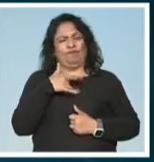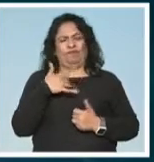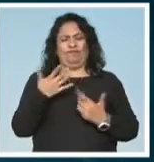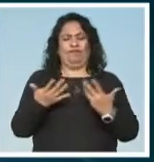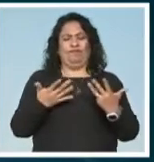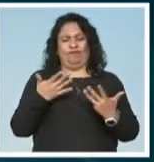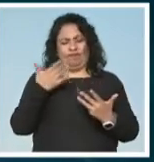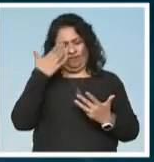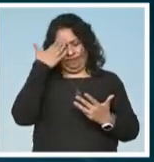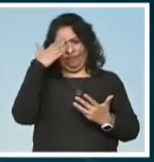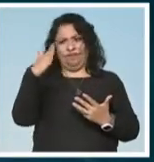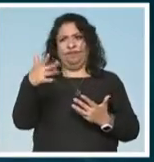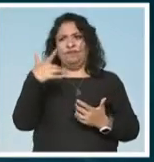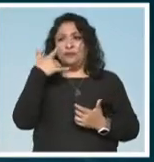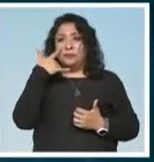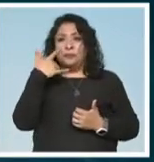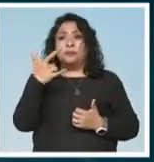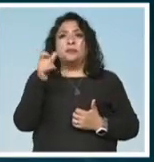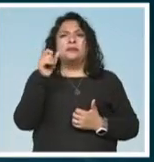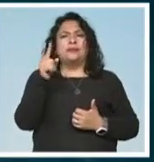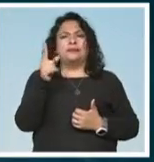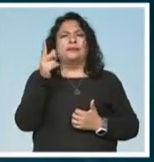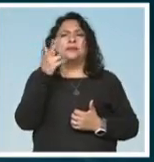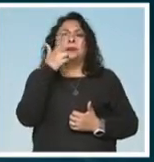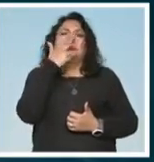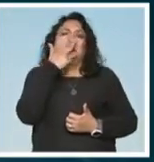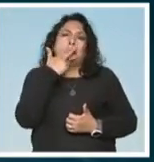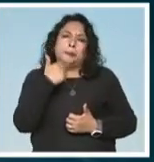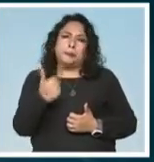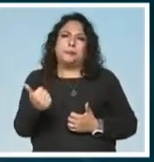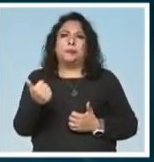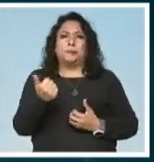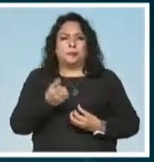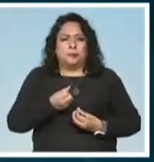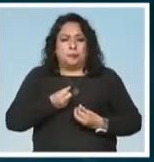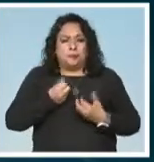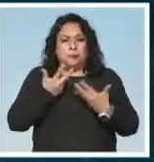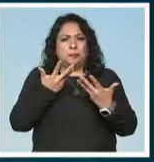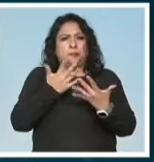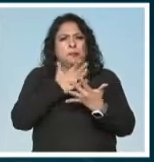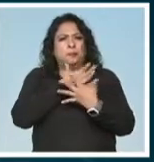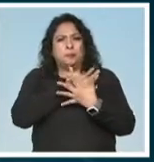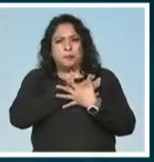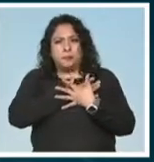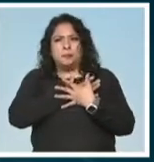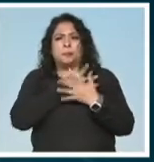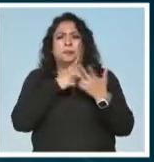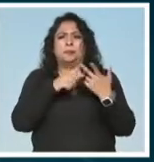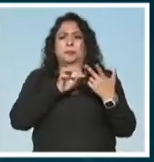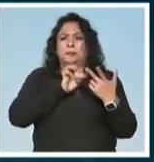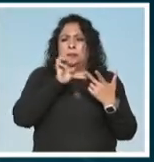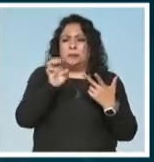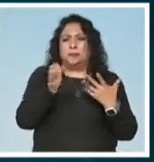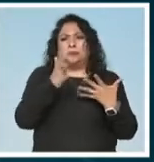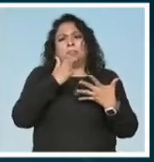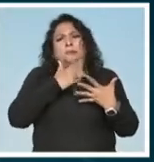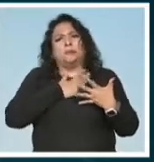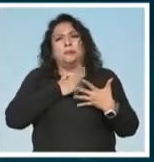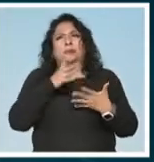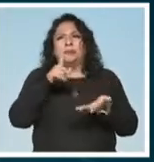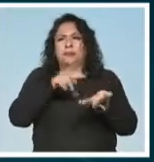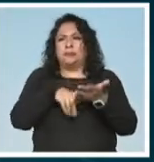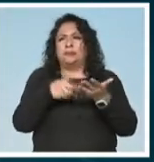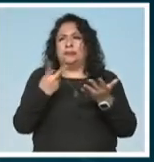misterio, pero a la vez fue algo tierno. Porque era un lenguaje de amor, a la vez odio, pasión, entonces había